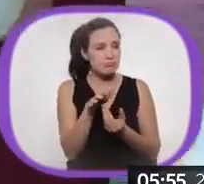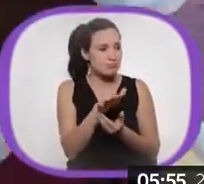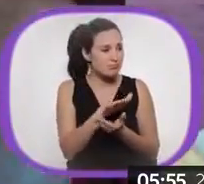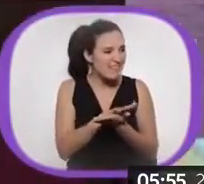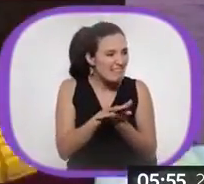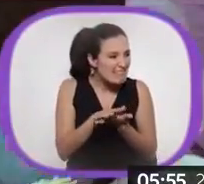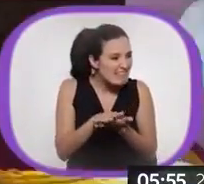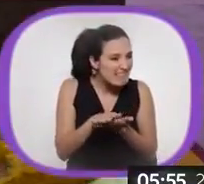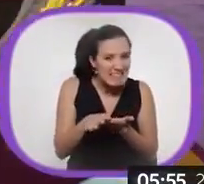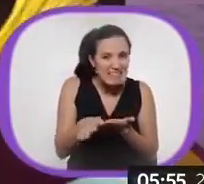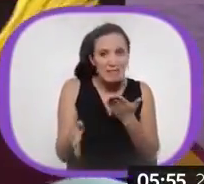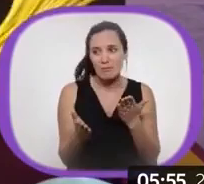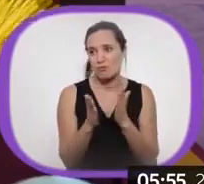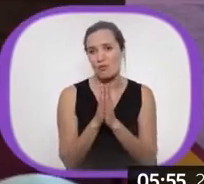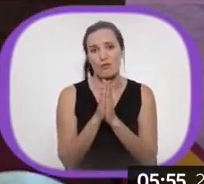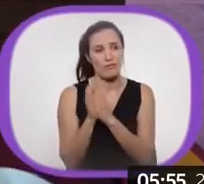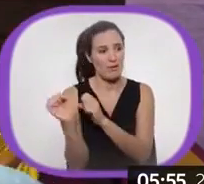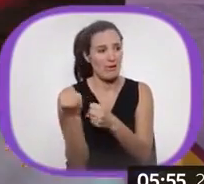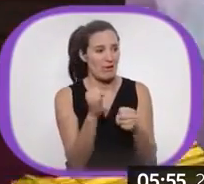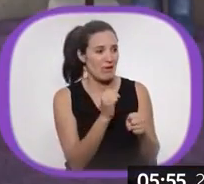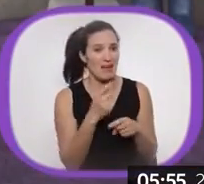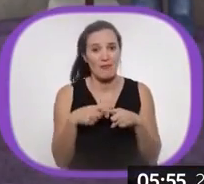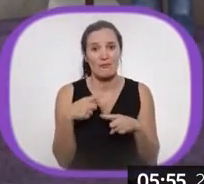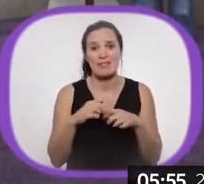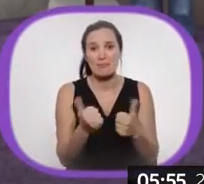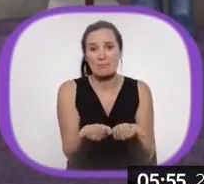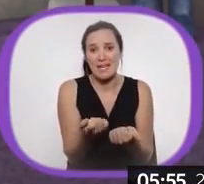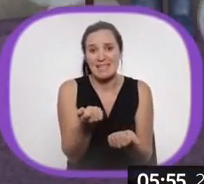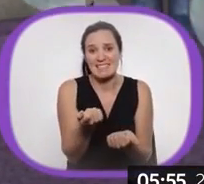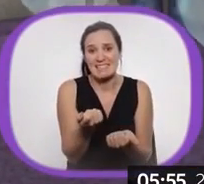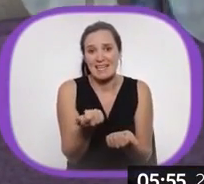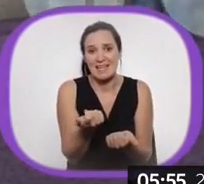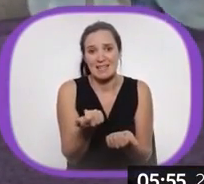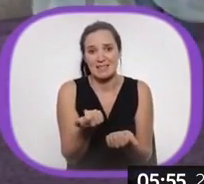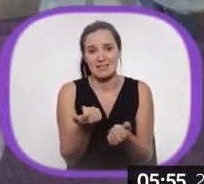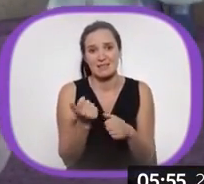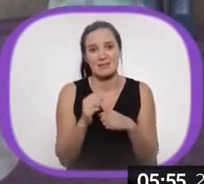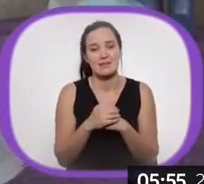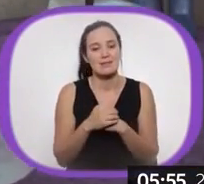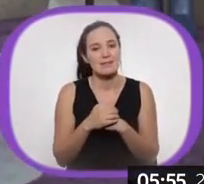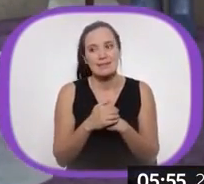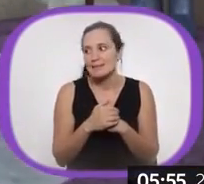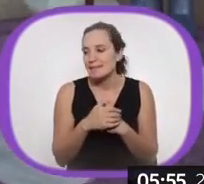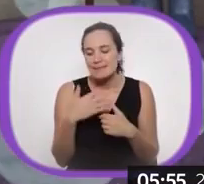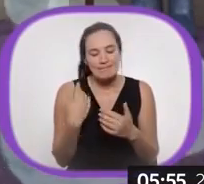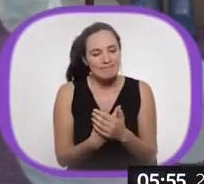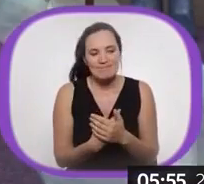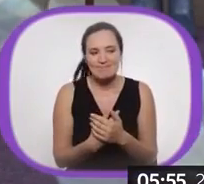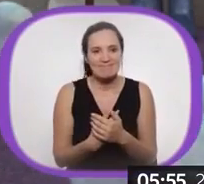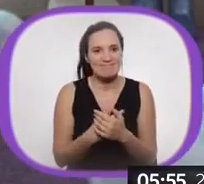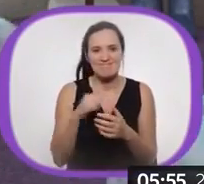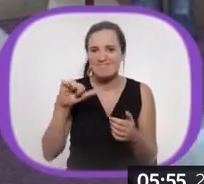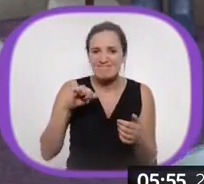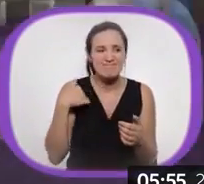comenzará pronto. Debemos hacerlo muy rápido. Oh, Ivy. Estamos en este lío porque traté de